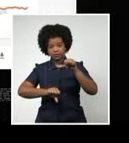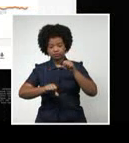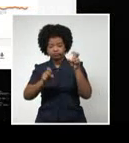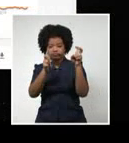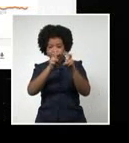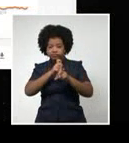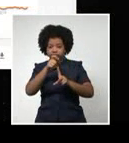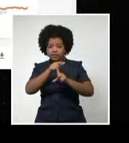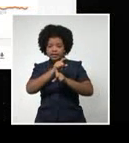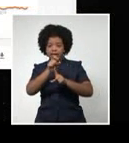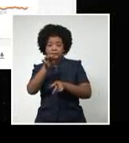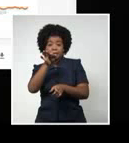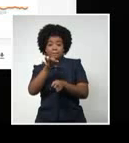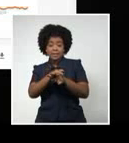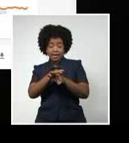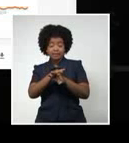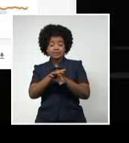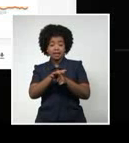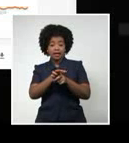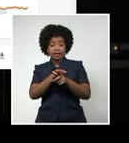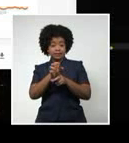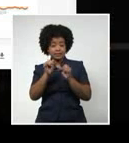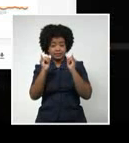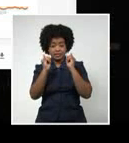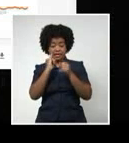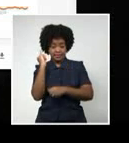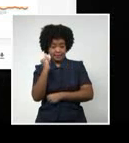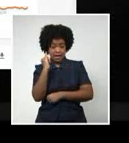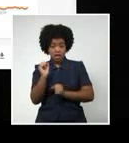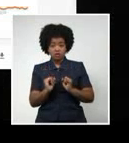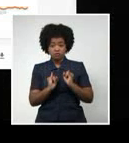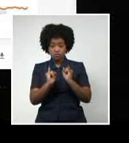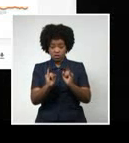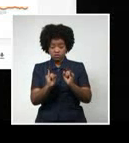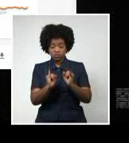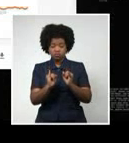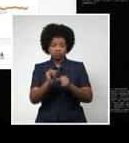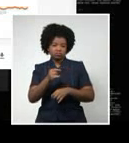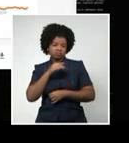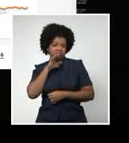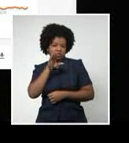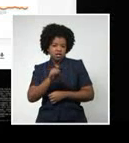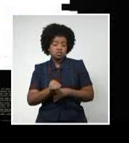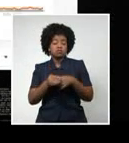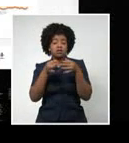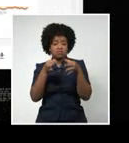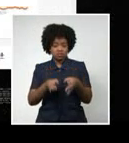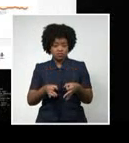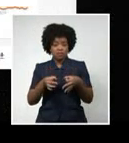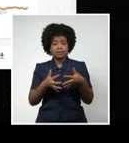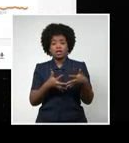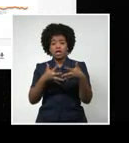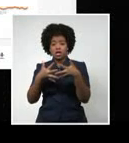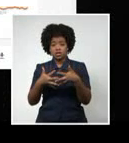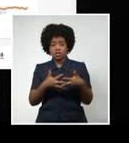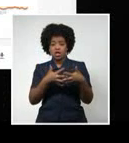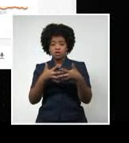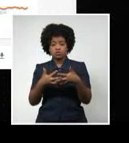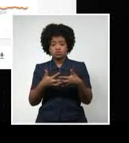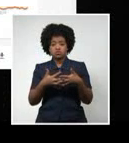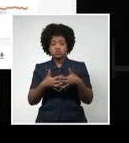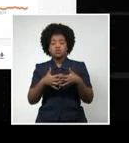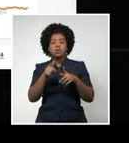marcan tendencia en Google, el buscador de Internet más usado en todo el mundo, indican que efectivamente en Estados Unidos este no era un